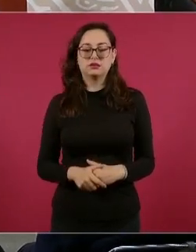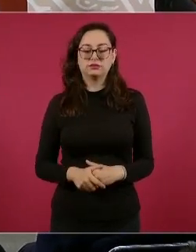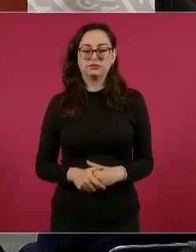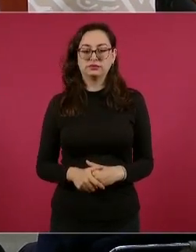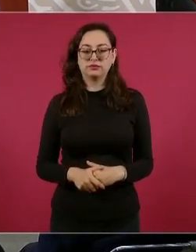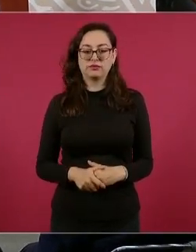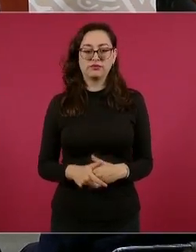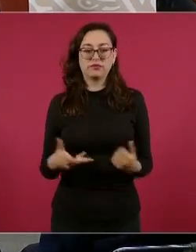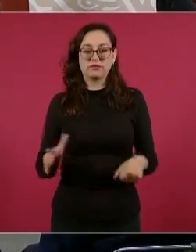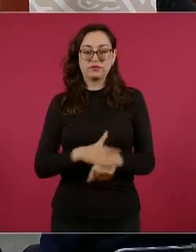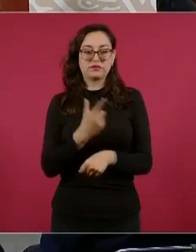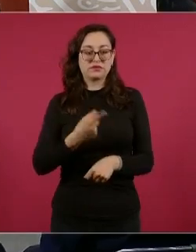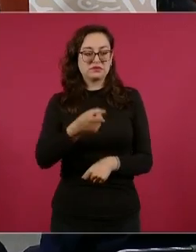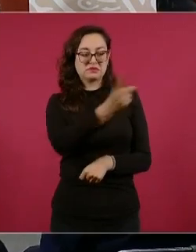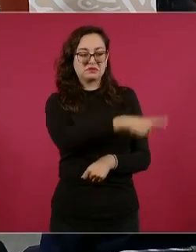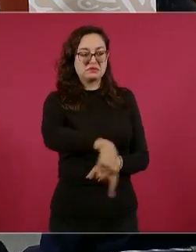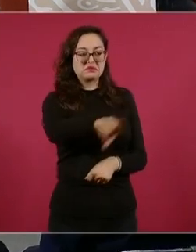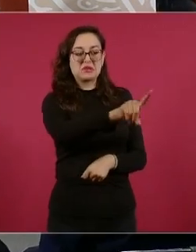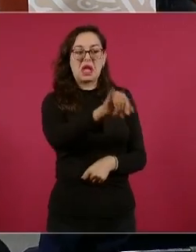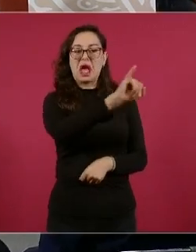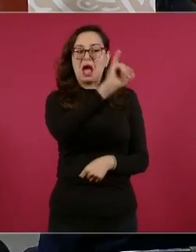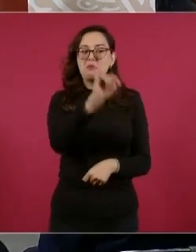de esto no hablan